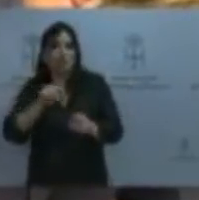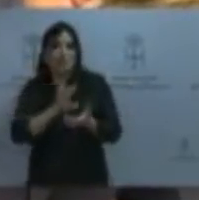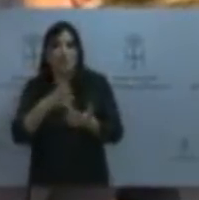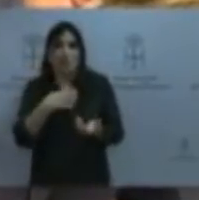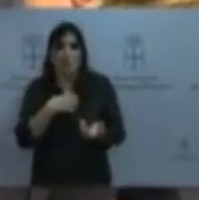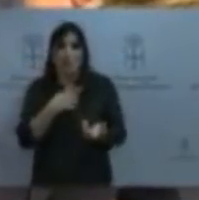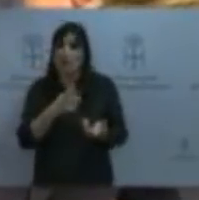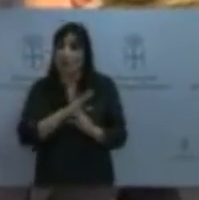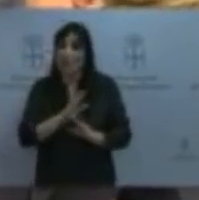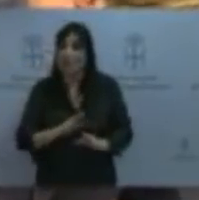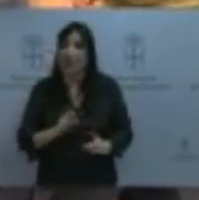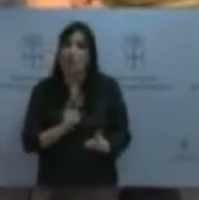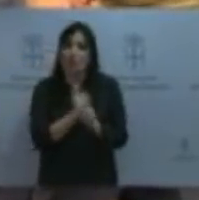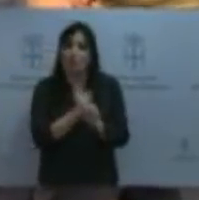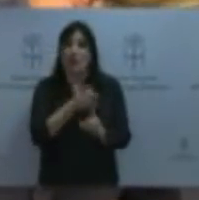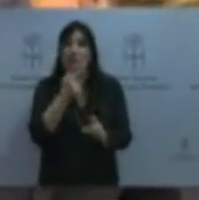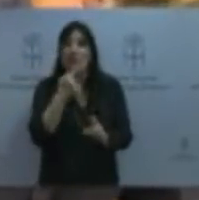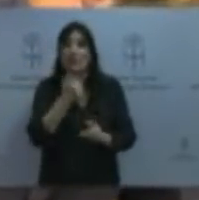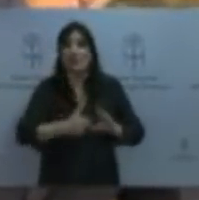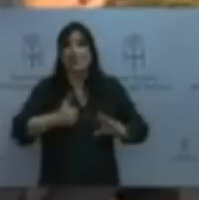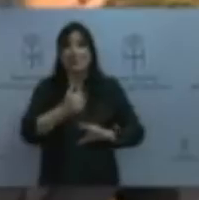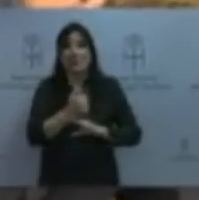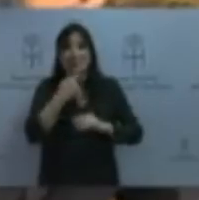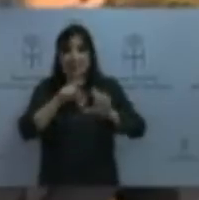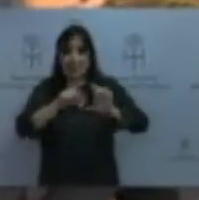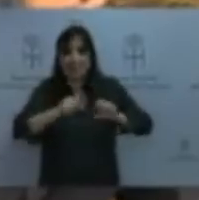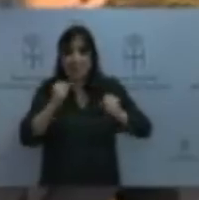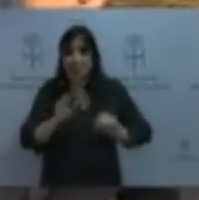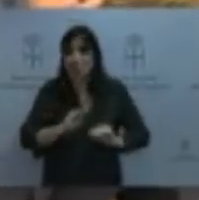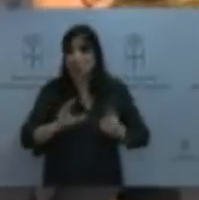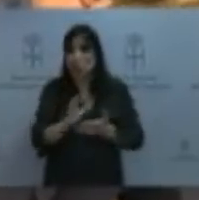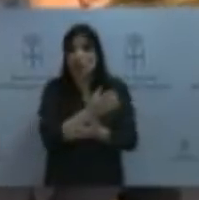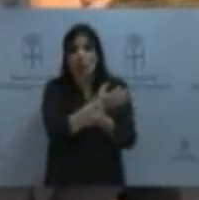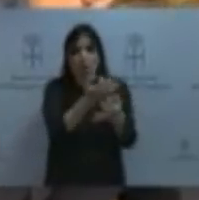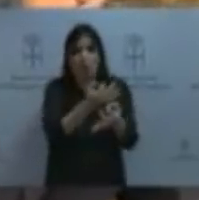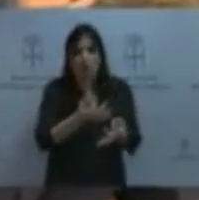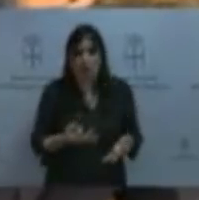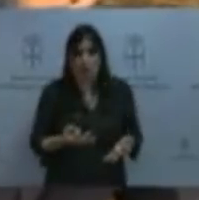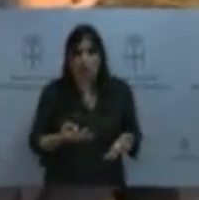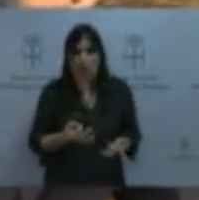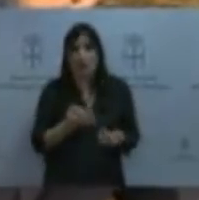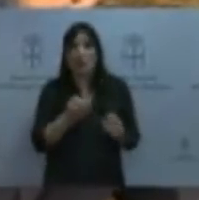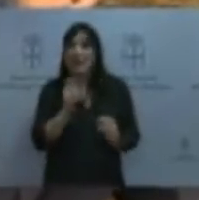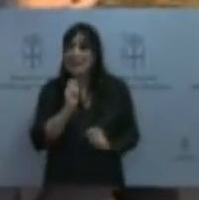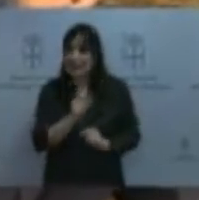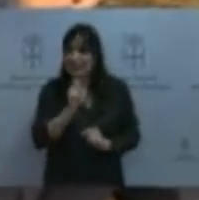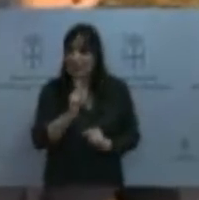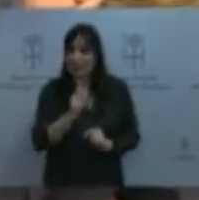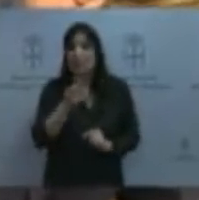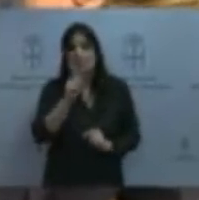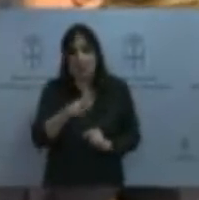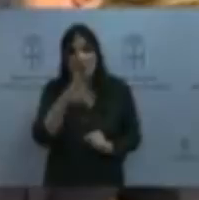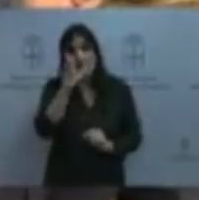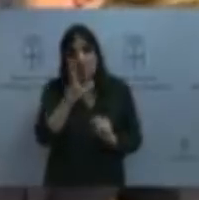actuaciones por parte de la empresa habían sido correctas. Esta sentencia ha sido recurrida ante el Tribunal Supremo. Y he aquí que